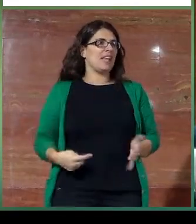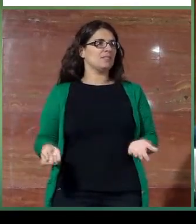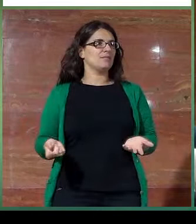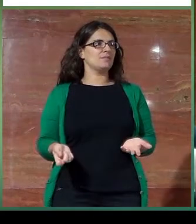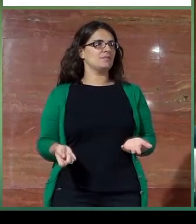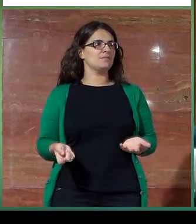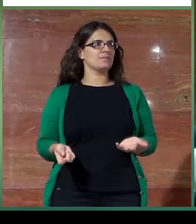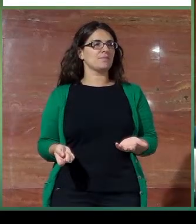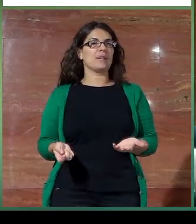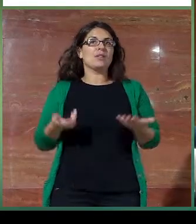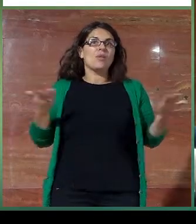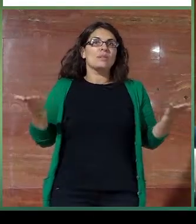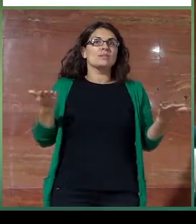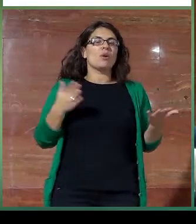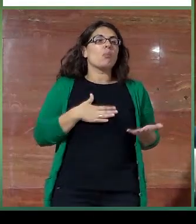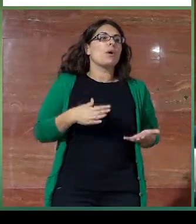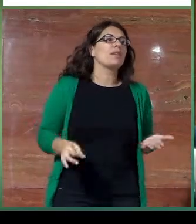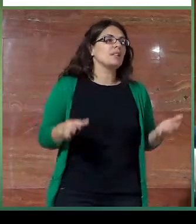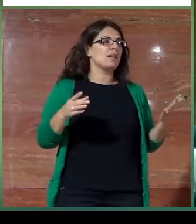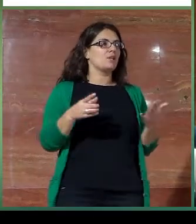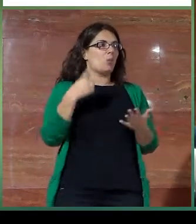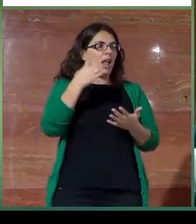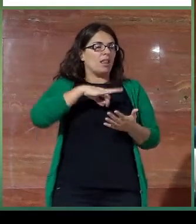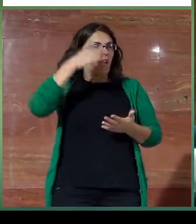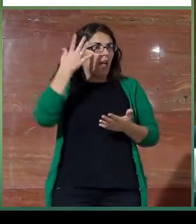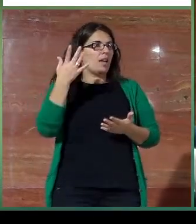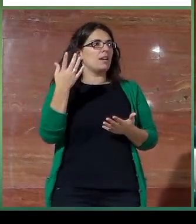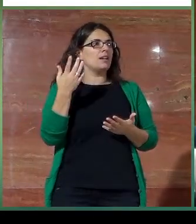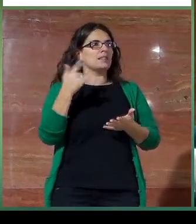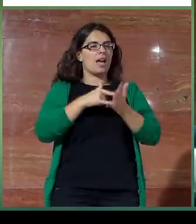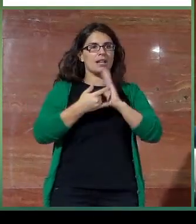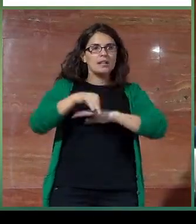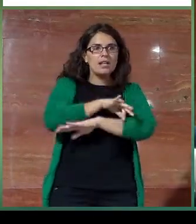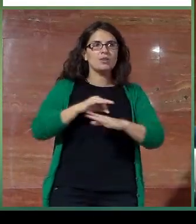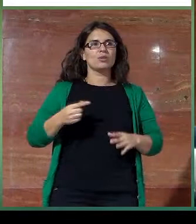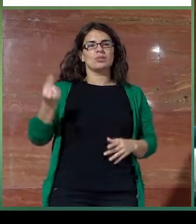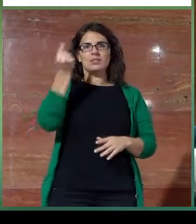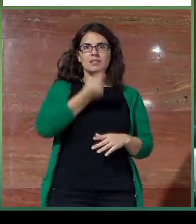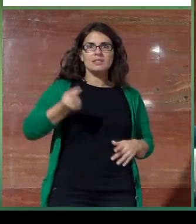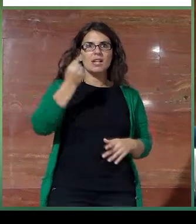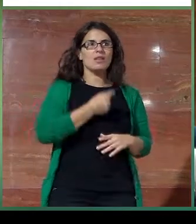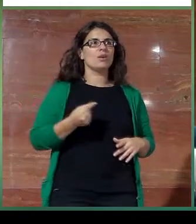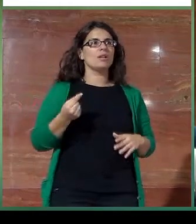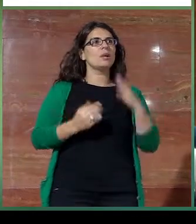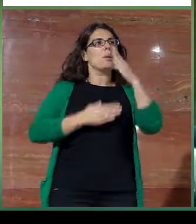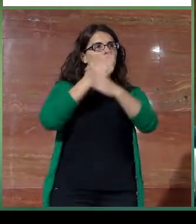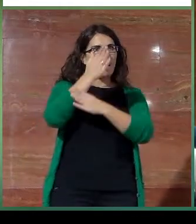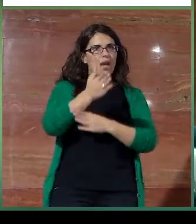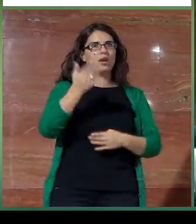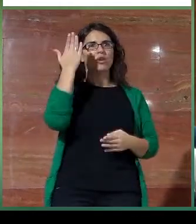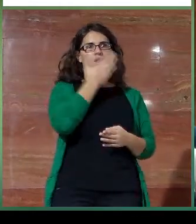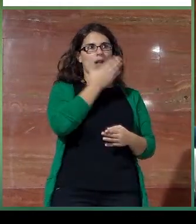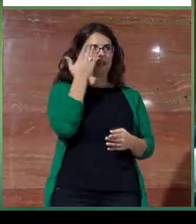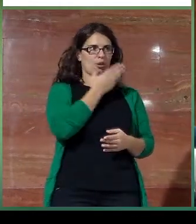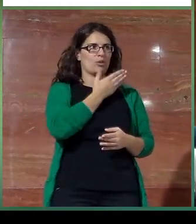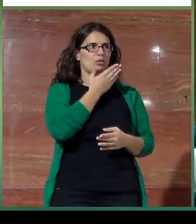Entonces, a lo mejor una idea es que arquitectos, diseñadores, se pasen por colegios y